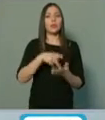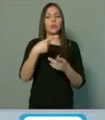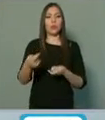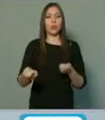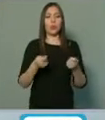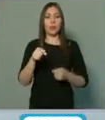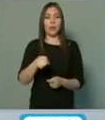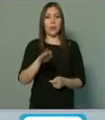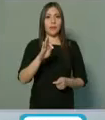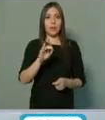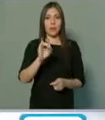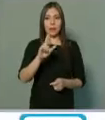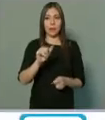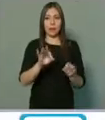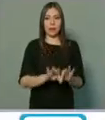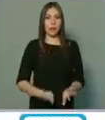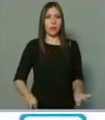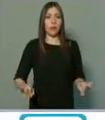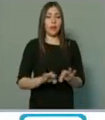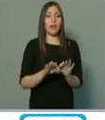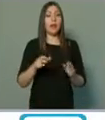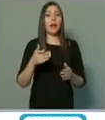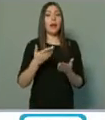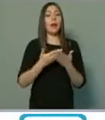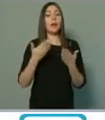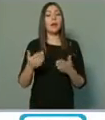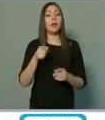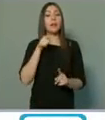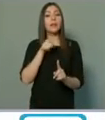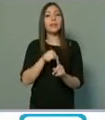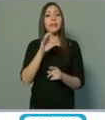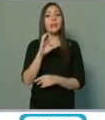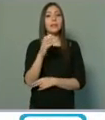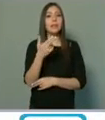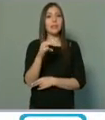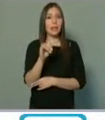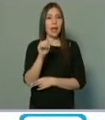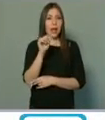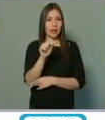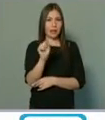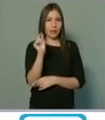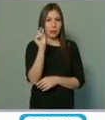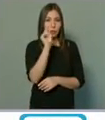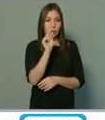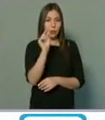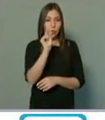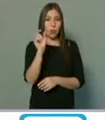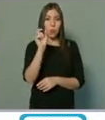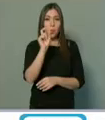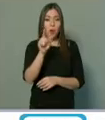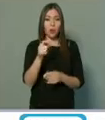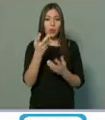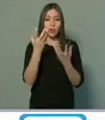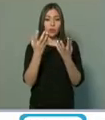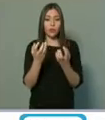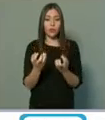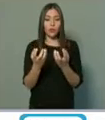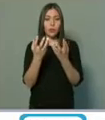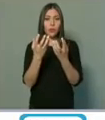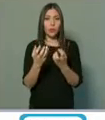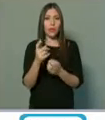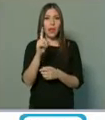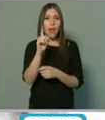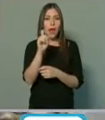la fibra tiene un papel muy importante. En el caso en particular de la chía, ¿qué es lo que pasa? Al aumentar su volumen, ¿sí? O sea,